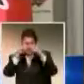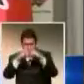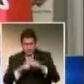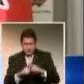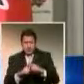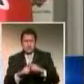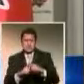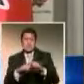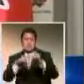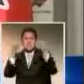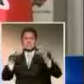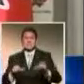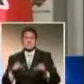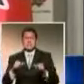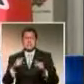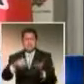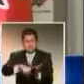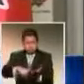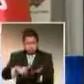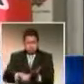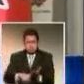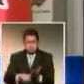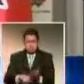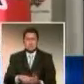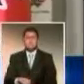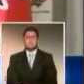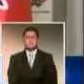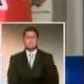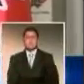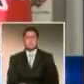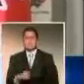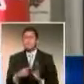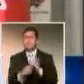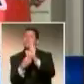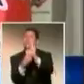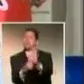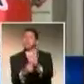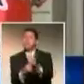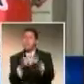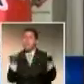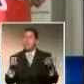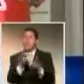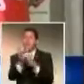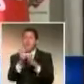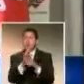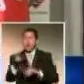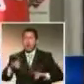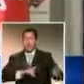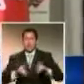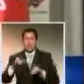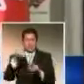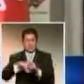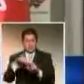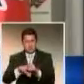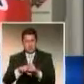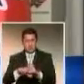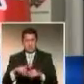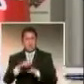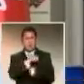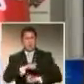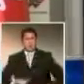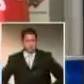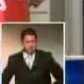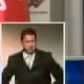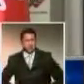estadístico del sistema de autenticación integrado, el SAI, la publicación de las funciones de los coordinadores electorales y de los efectivos del